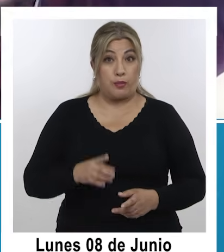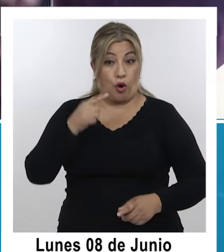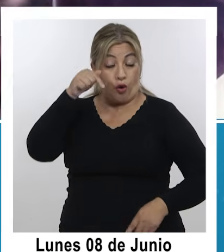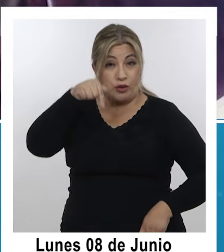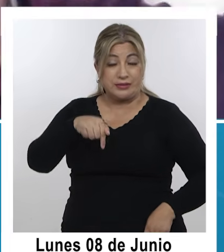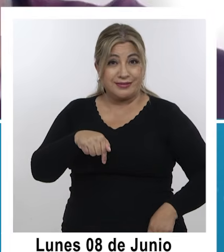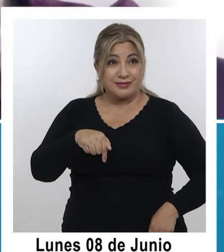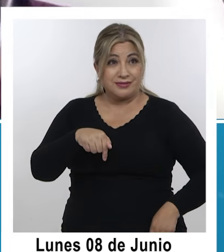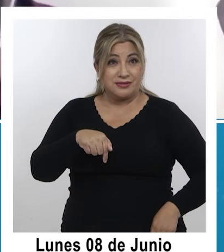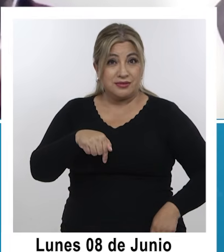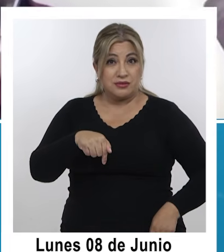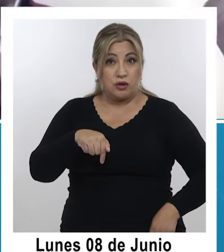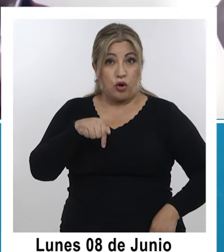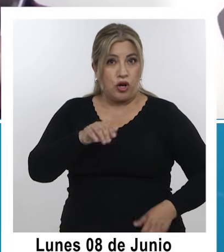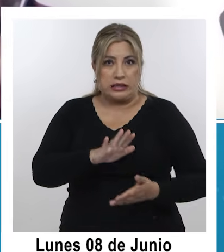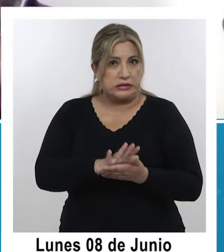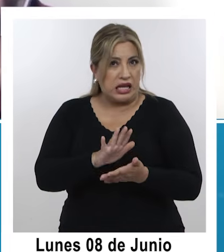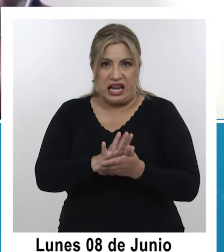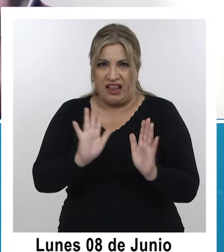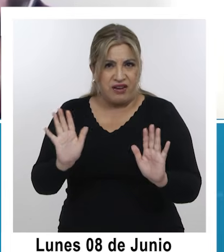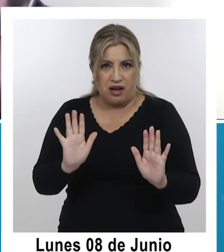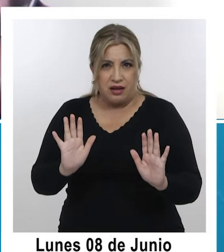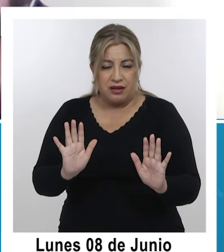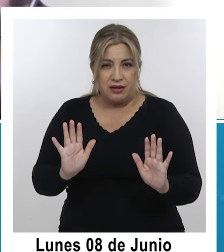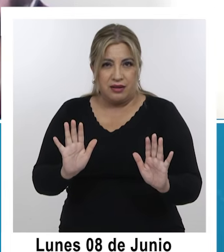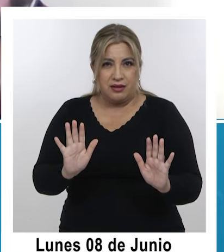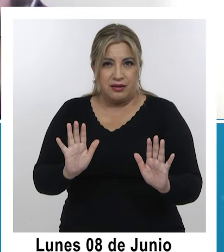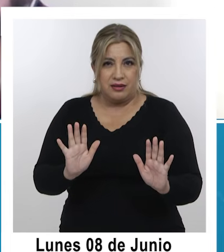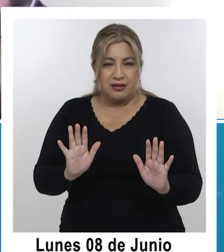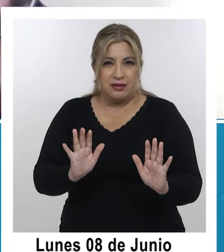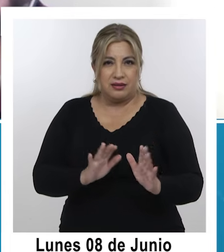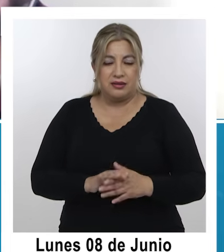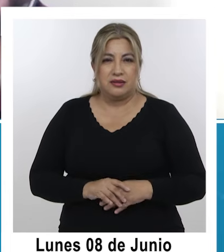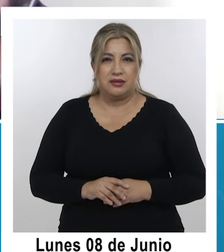hoy ya no se celebra de ninguna parte.